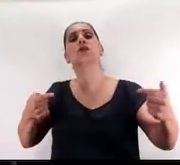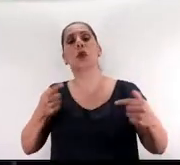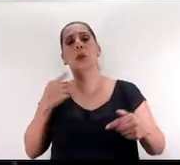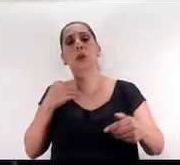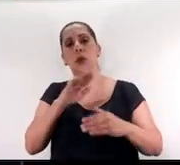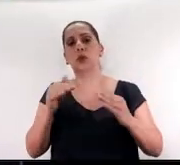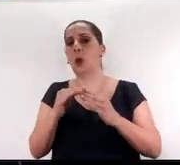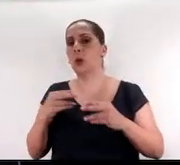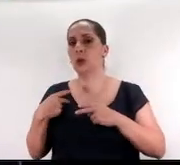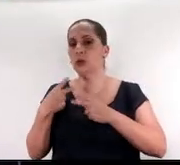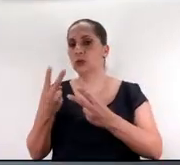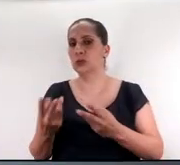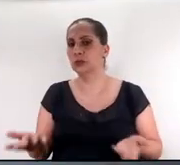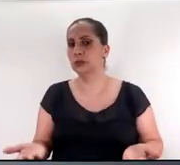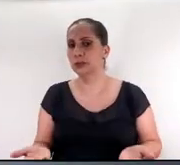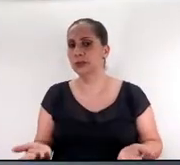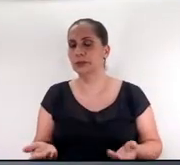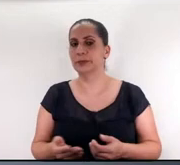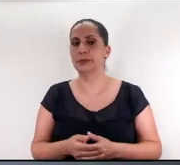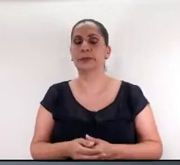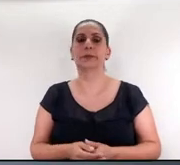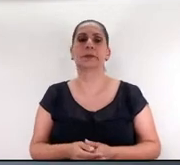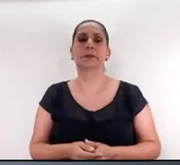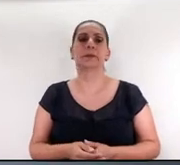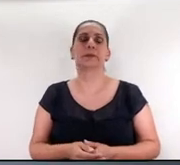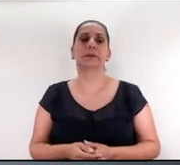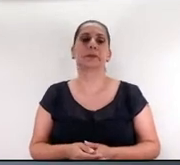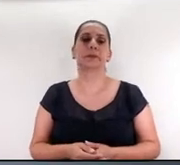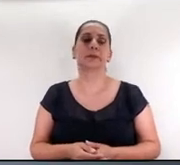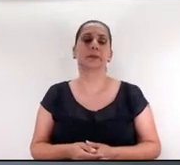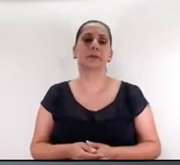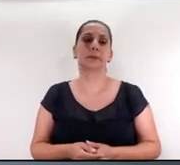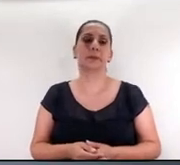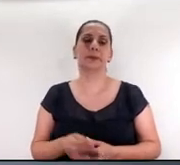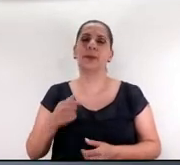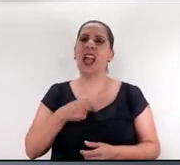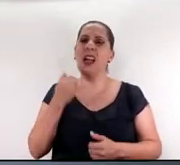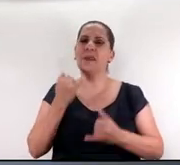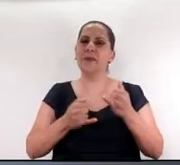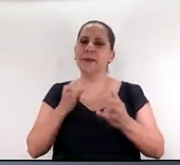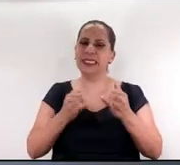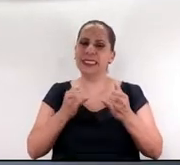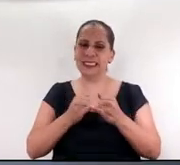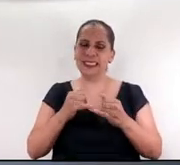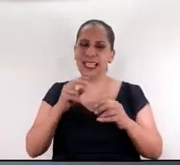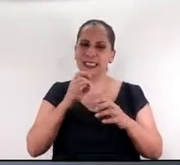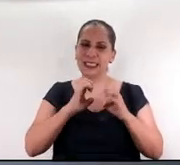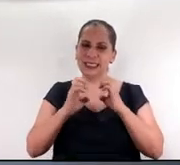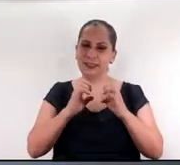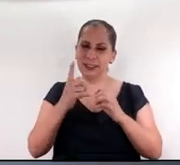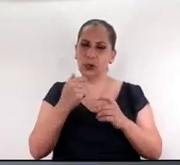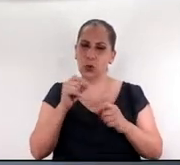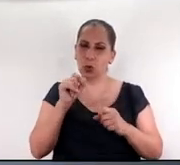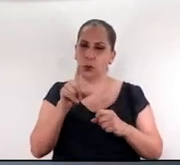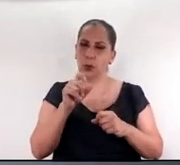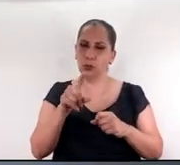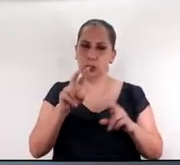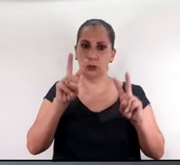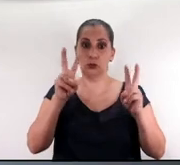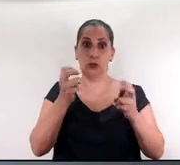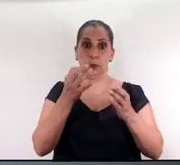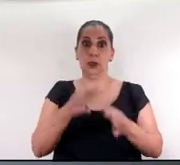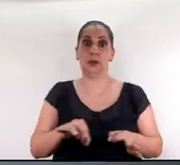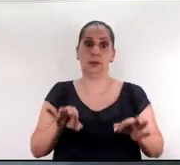popular. Vamos al cierre ya de esta entrevista, don Rodolfo, y no quisiera finalizar sin preguntarle sobre un tema que también es de